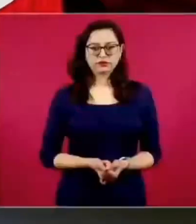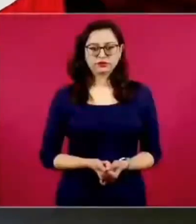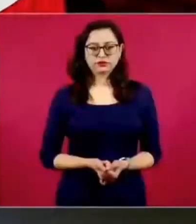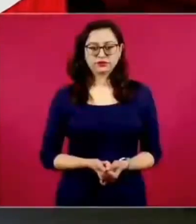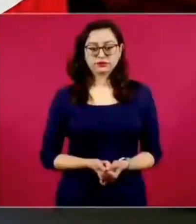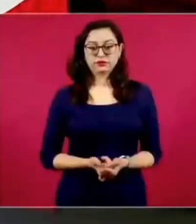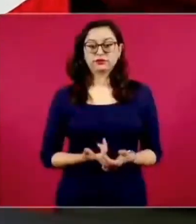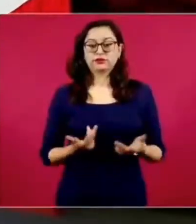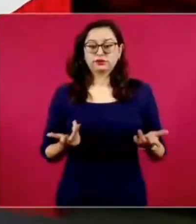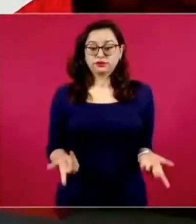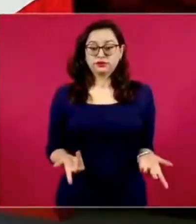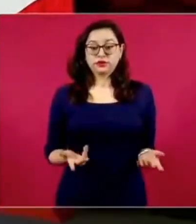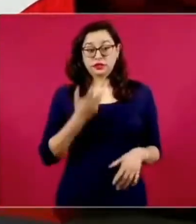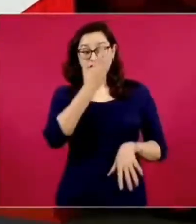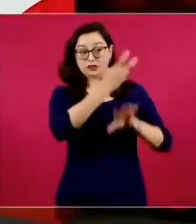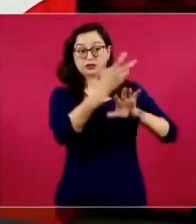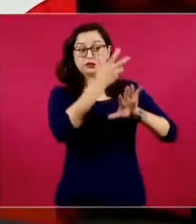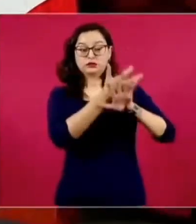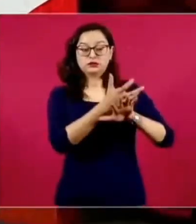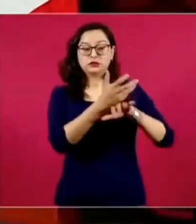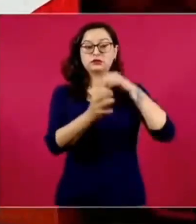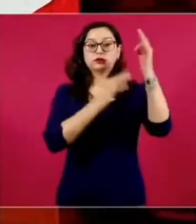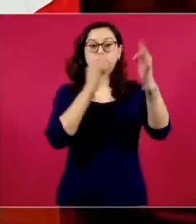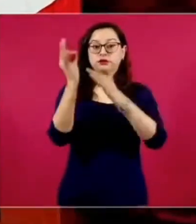Y es algo